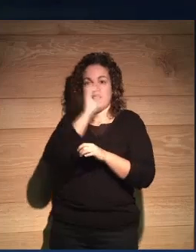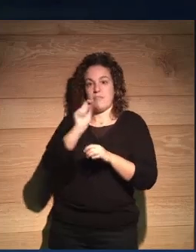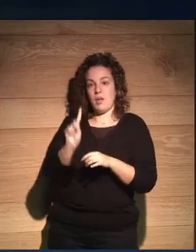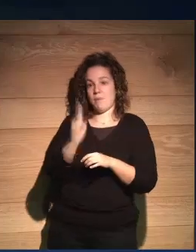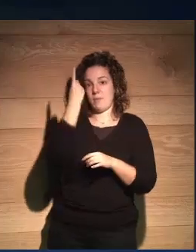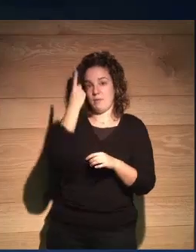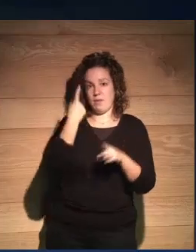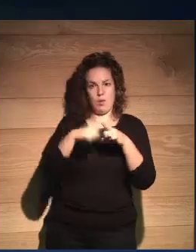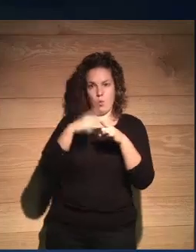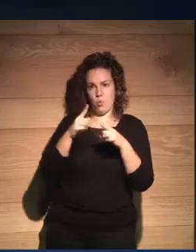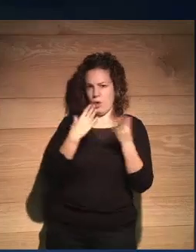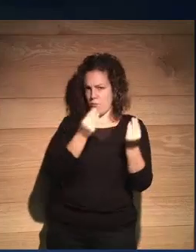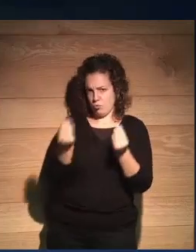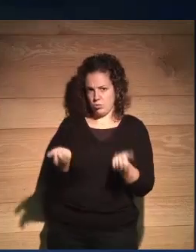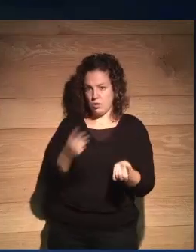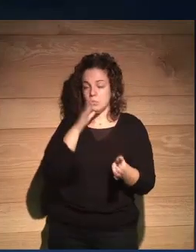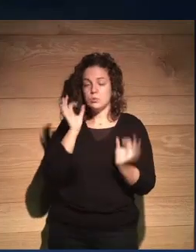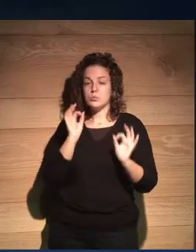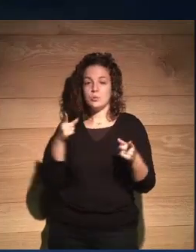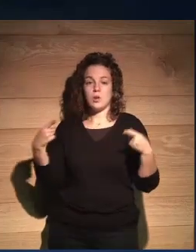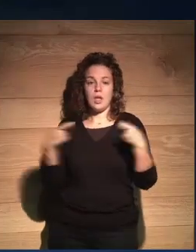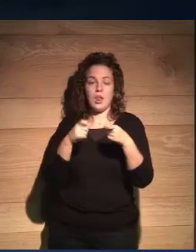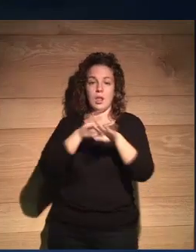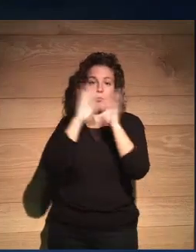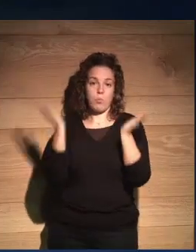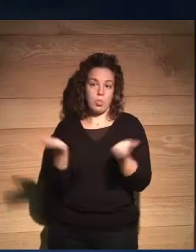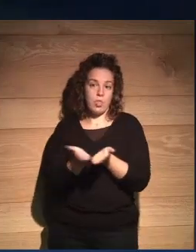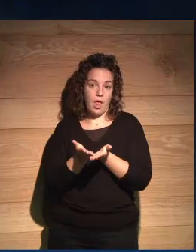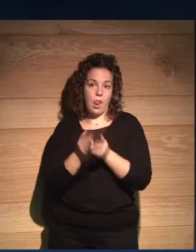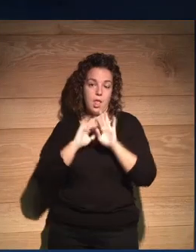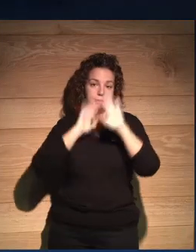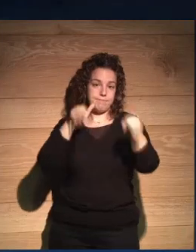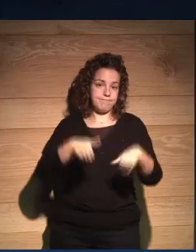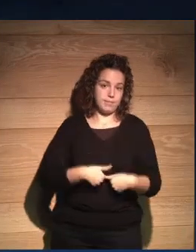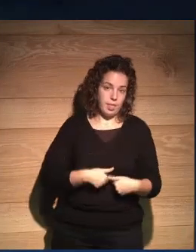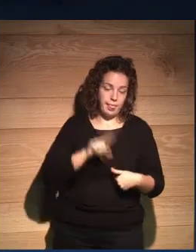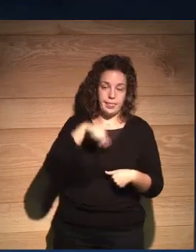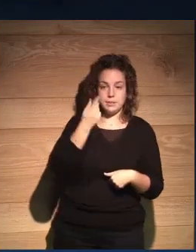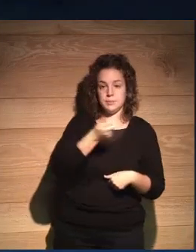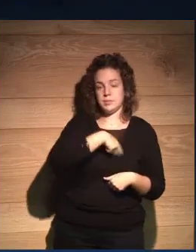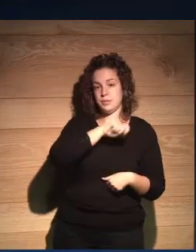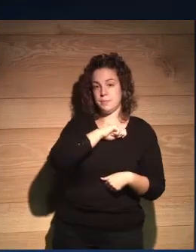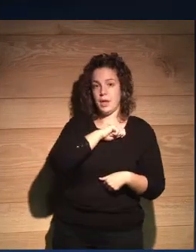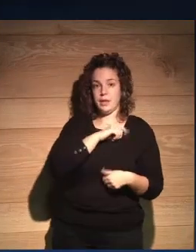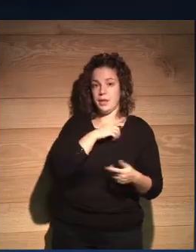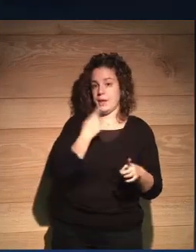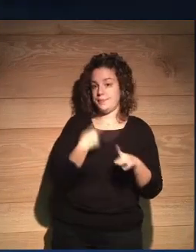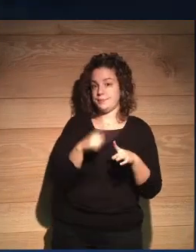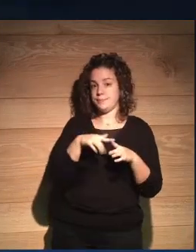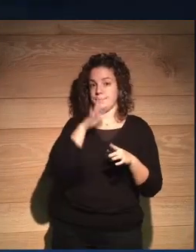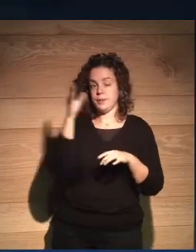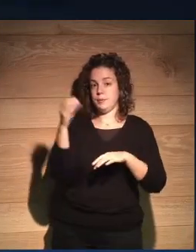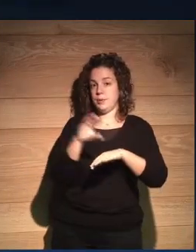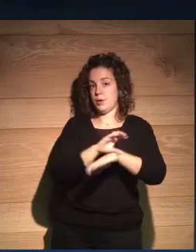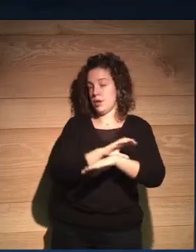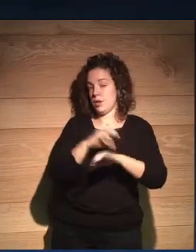cosas. La guerra mundial hizo que se tuvo que volver y luego aquí en España pasaron una serie de cosas que pues, su carrera